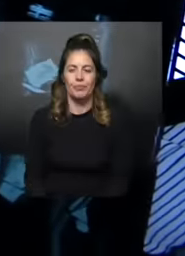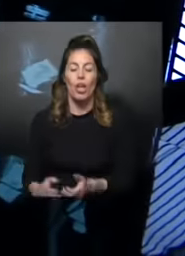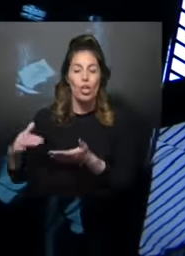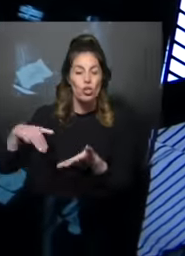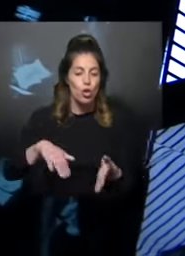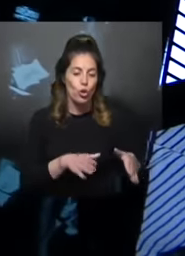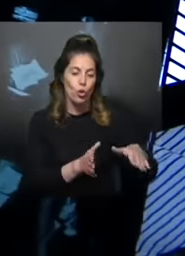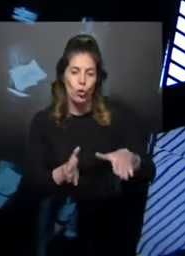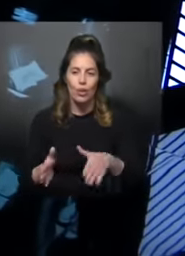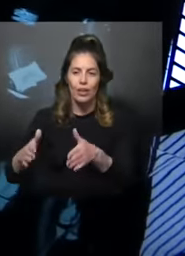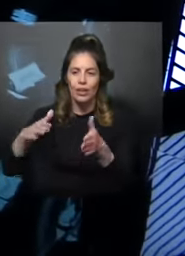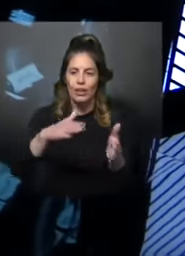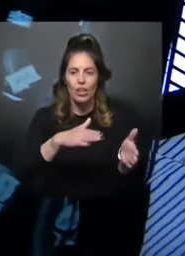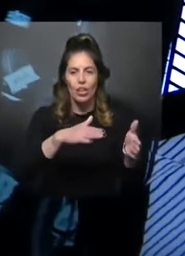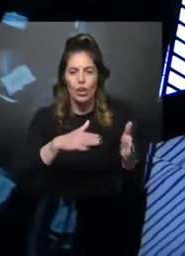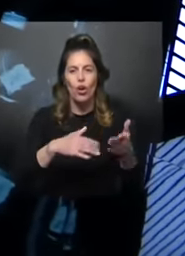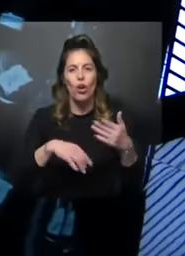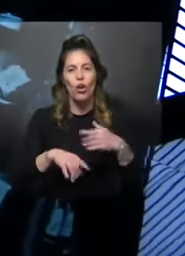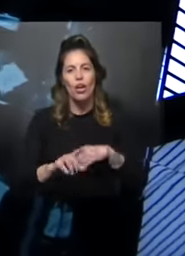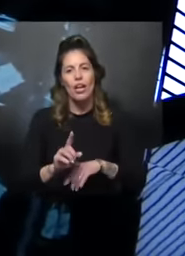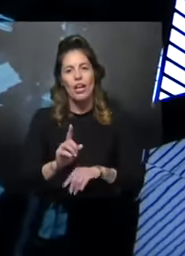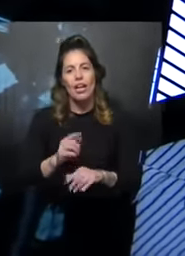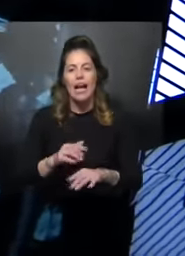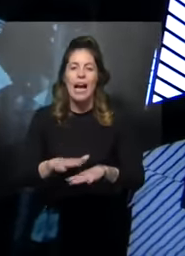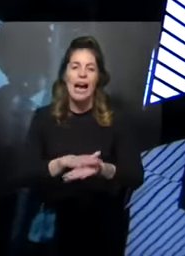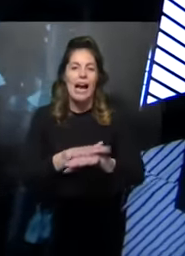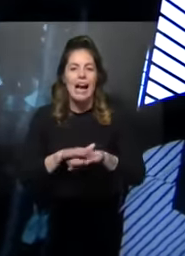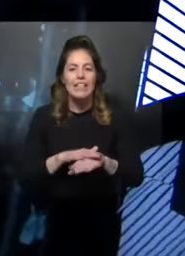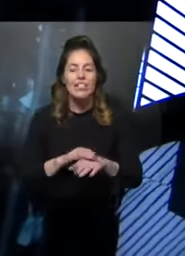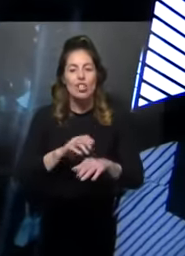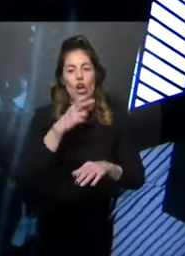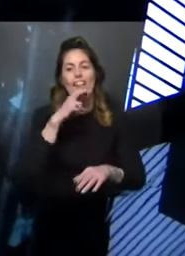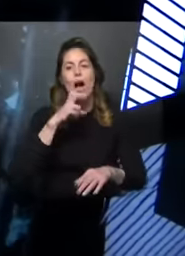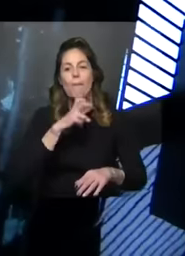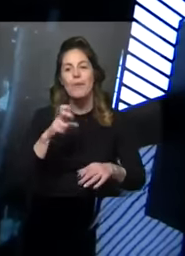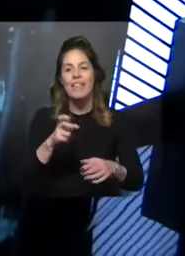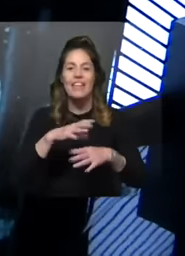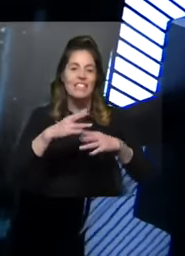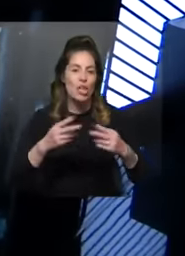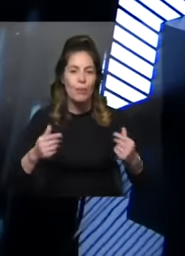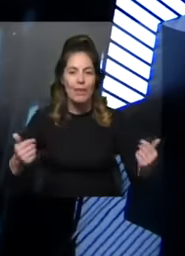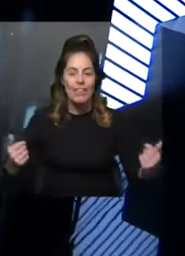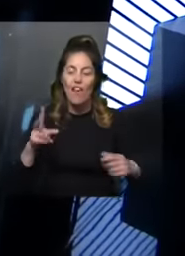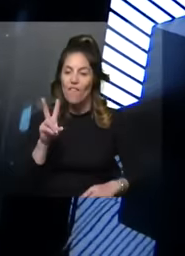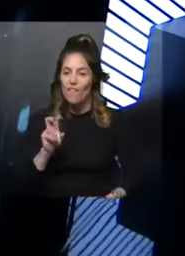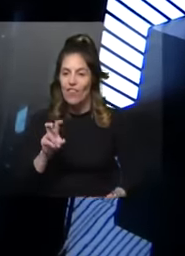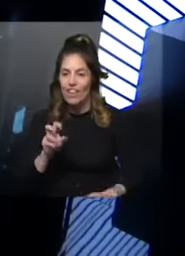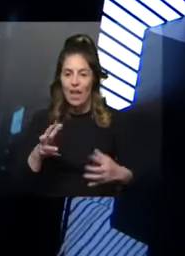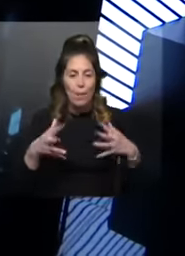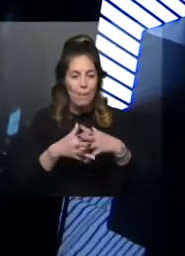Soy un río, bajo caudaloso. Acaricio las rocas y otras pieles, verdes,